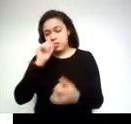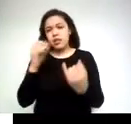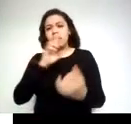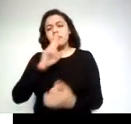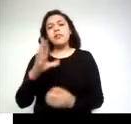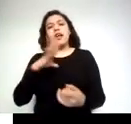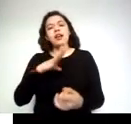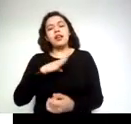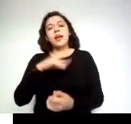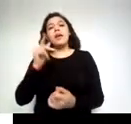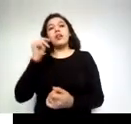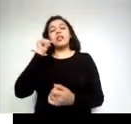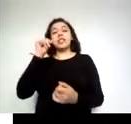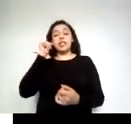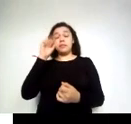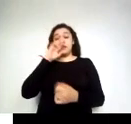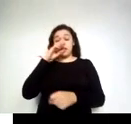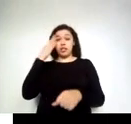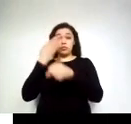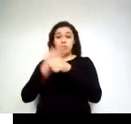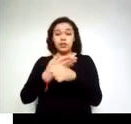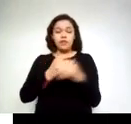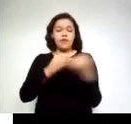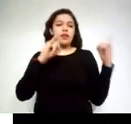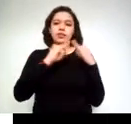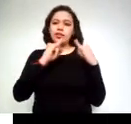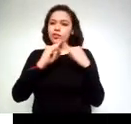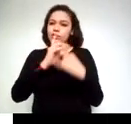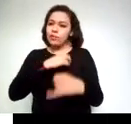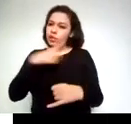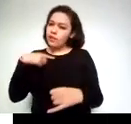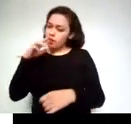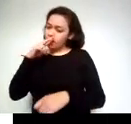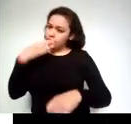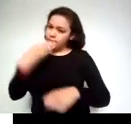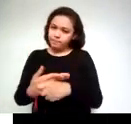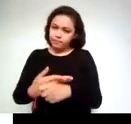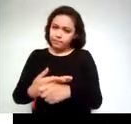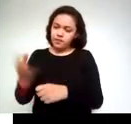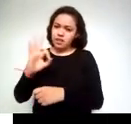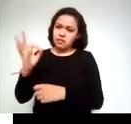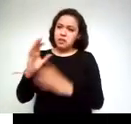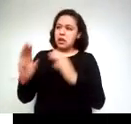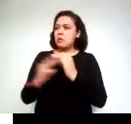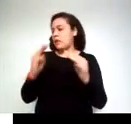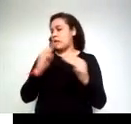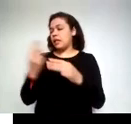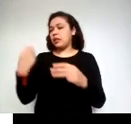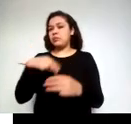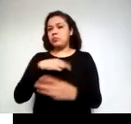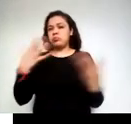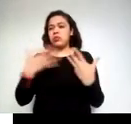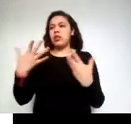pero siempre va a ser el responsable la institución. Nosotros prestamos a lo mejor una herramienta, o hay muchas herramientas en el mercado que pueden